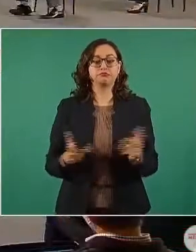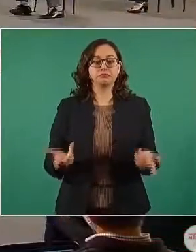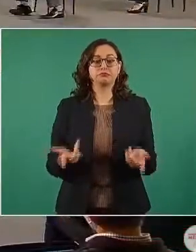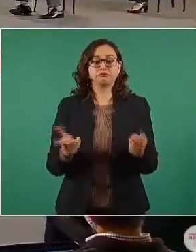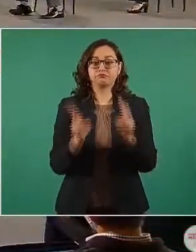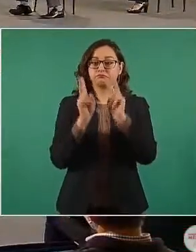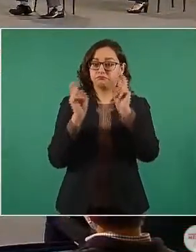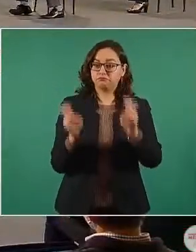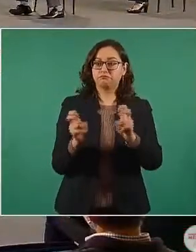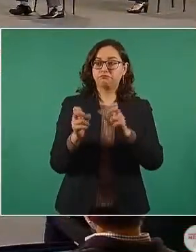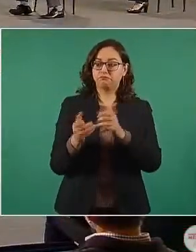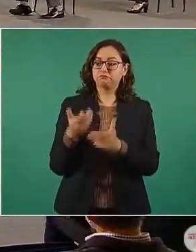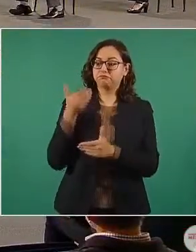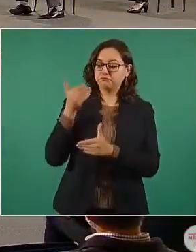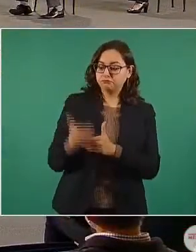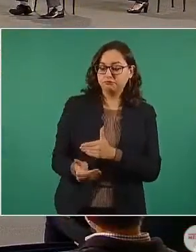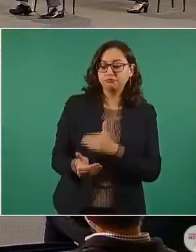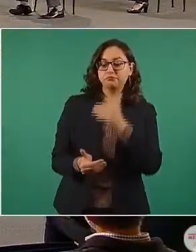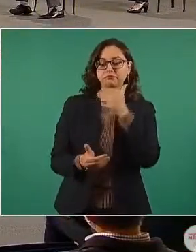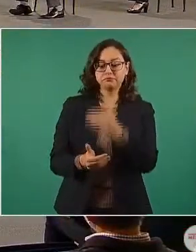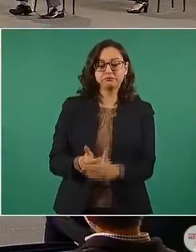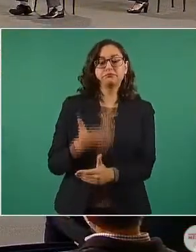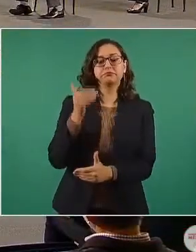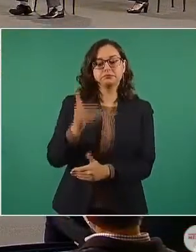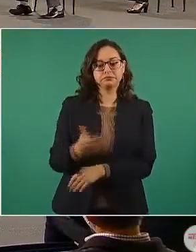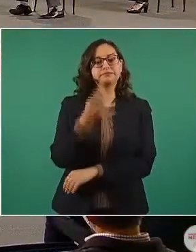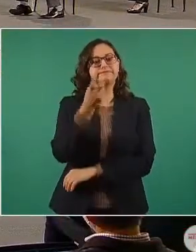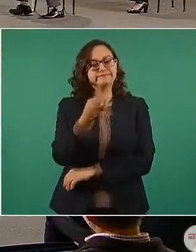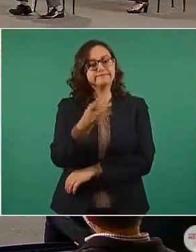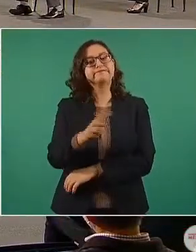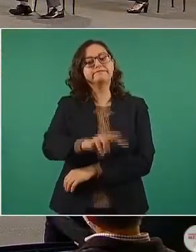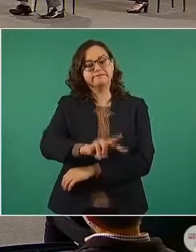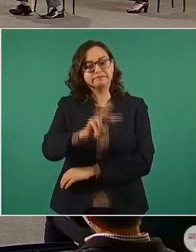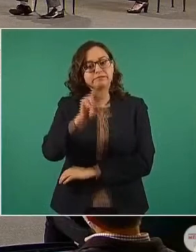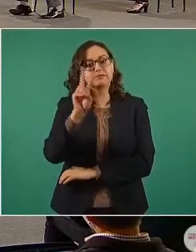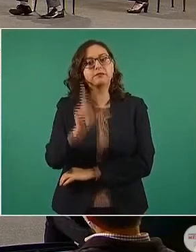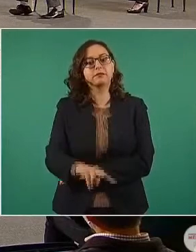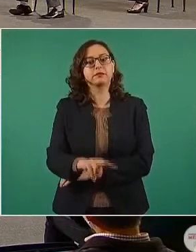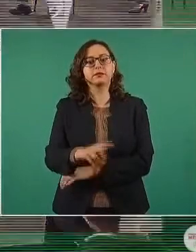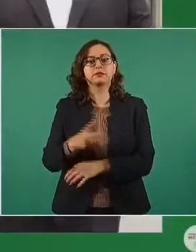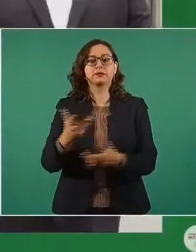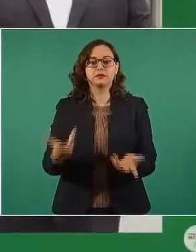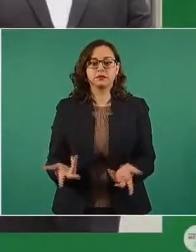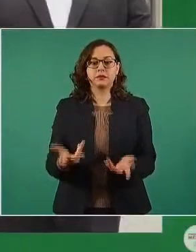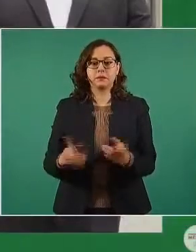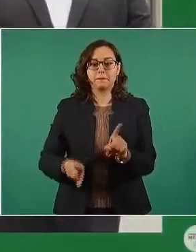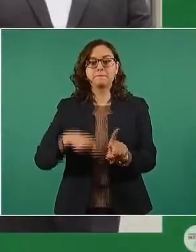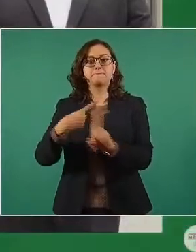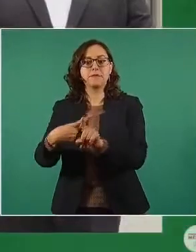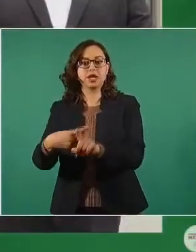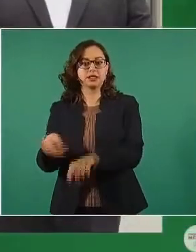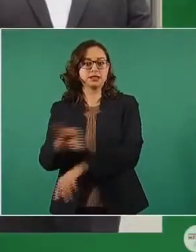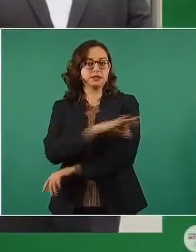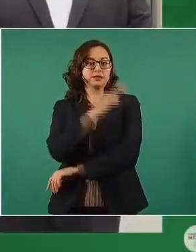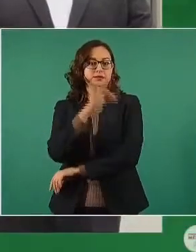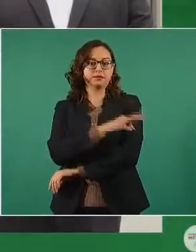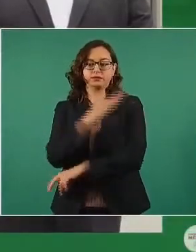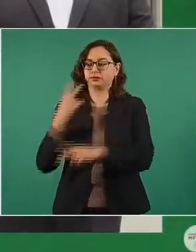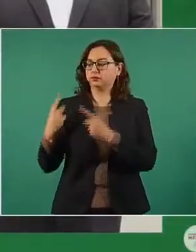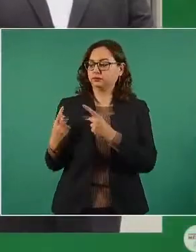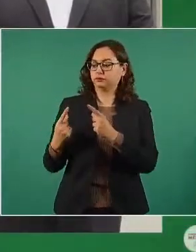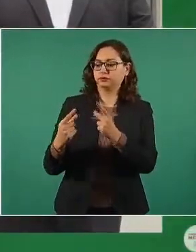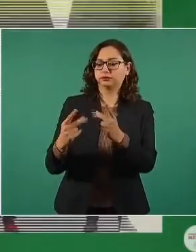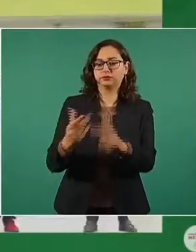un proceso que va acompañado de la vacunación, que eso es